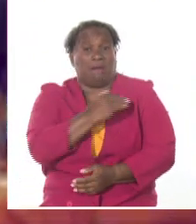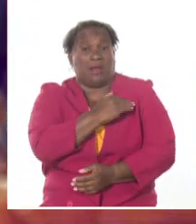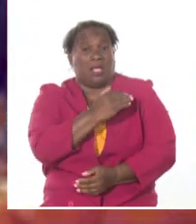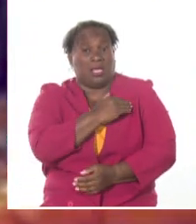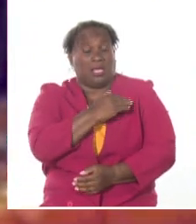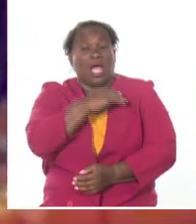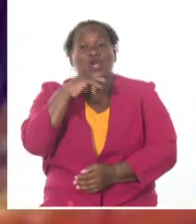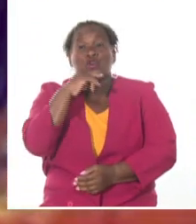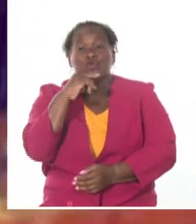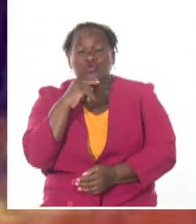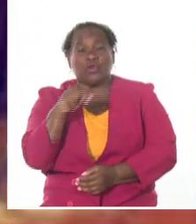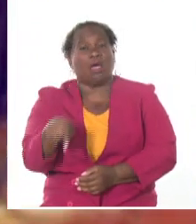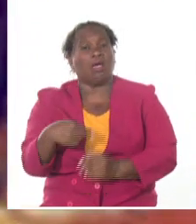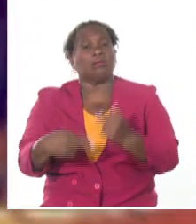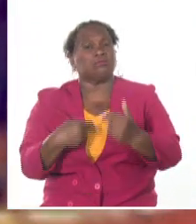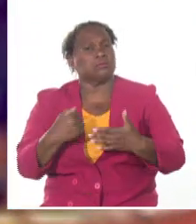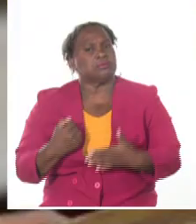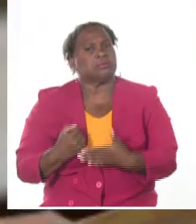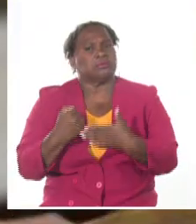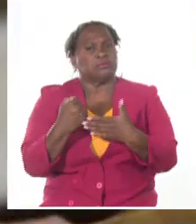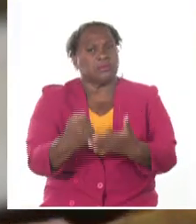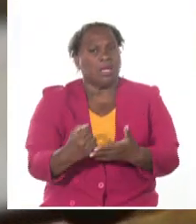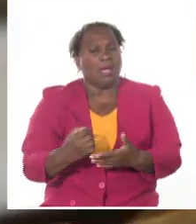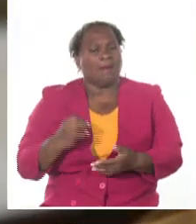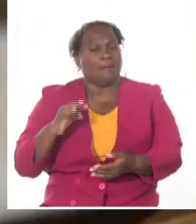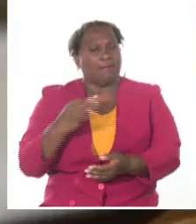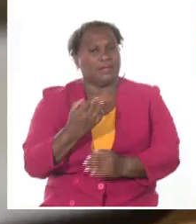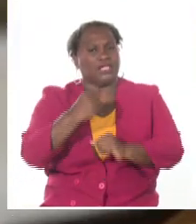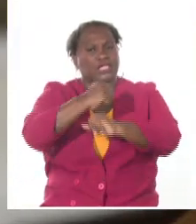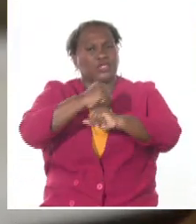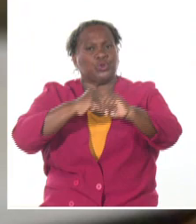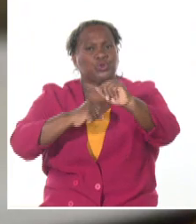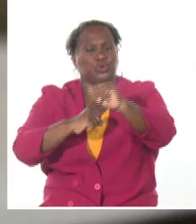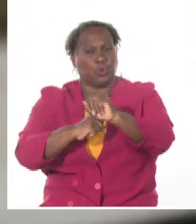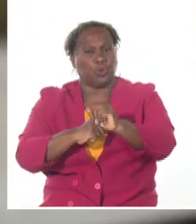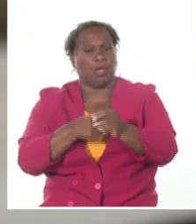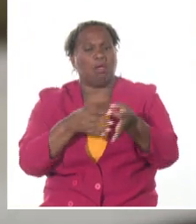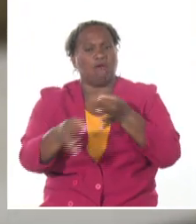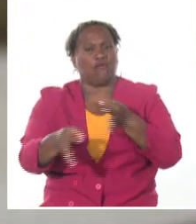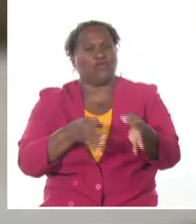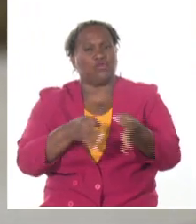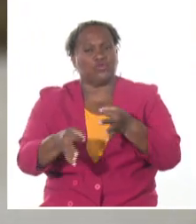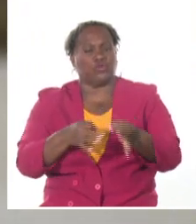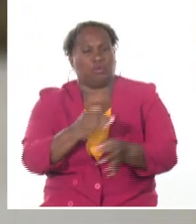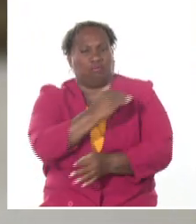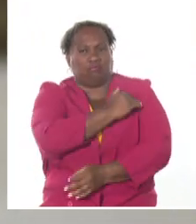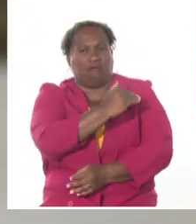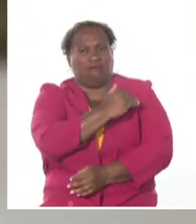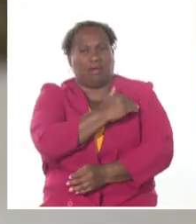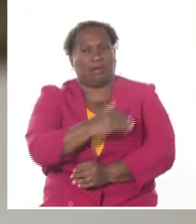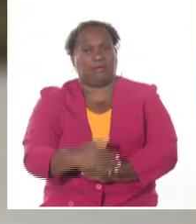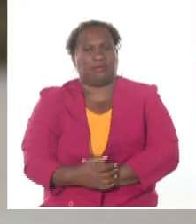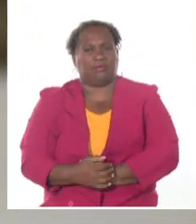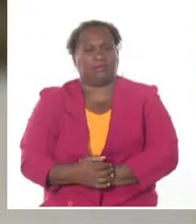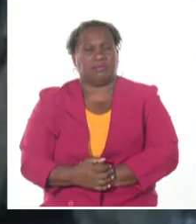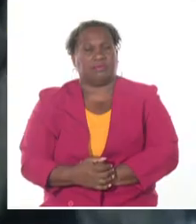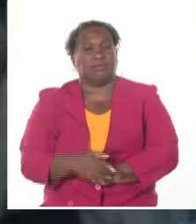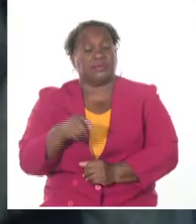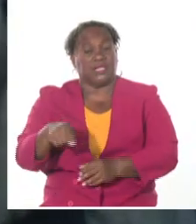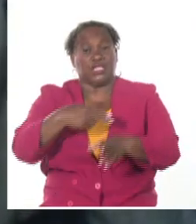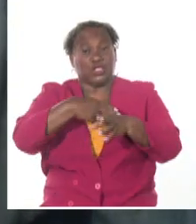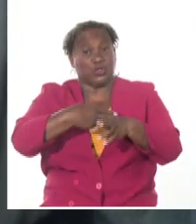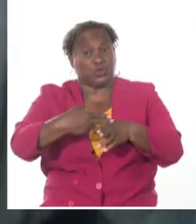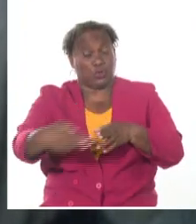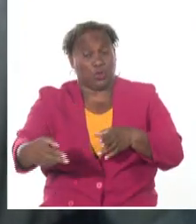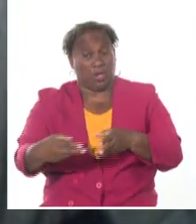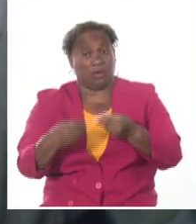realizar importantes aportes al perfeccionamiento estructural y funcional de las fuerzas armadas y su doctrina militar en su trayectoria le fueron